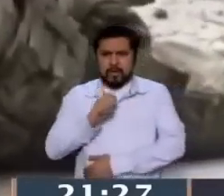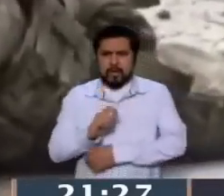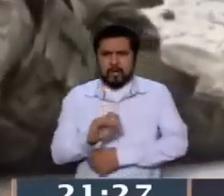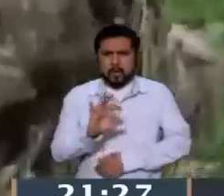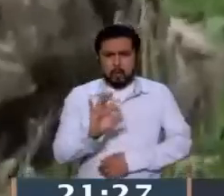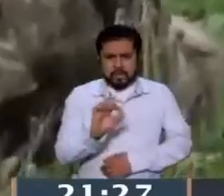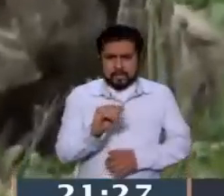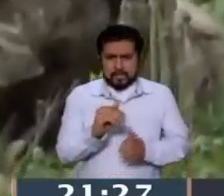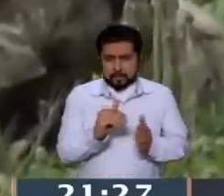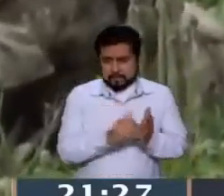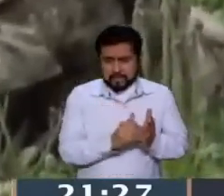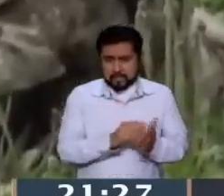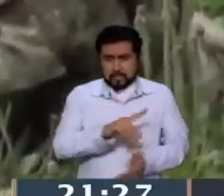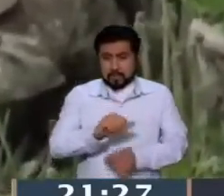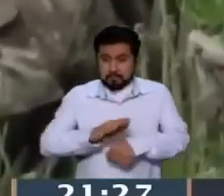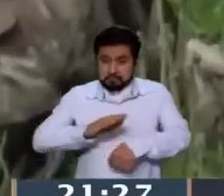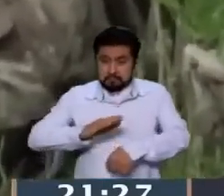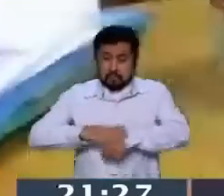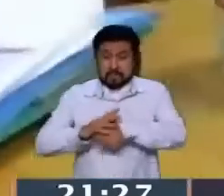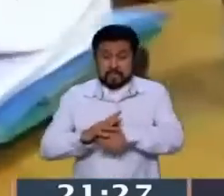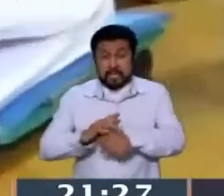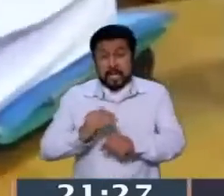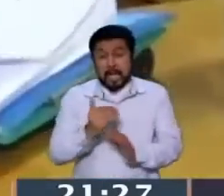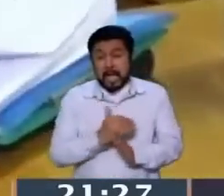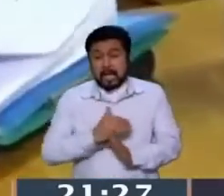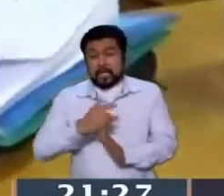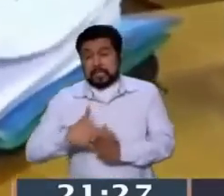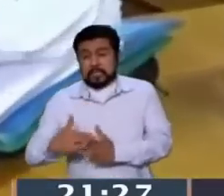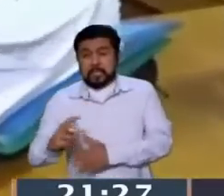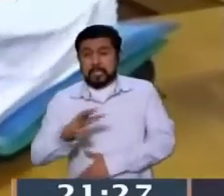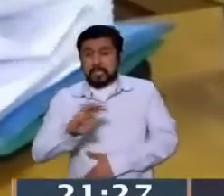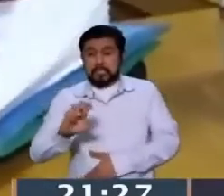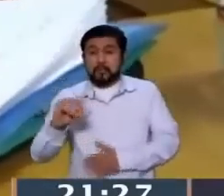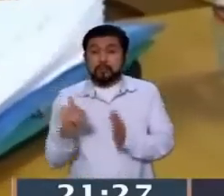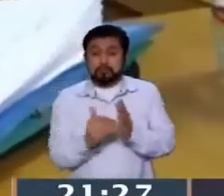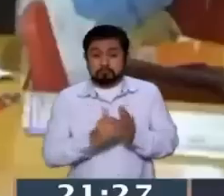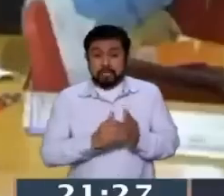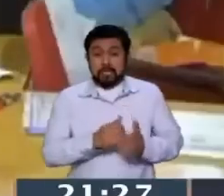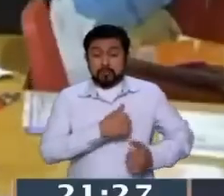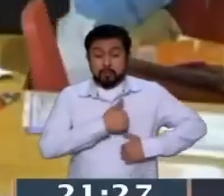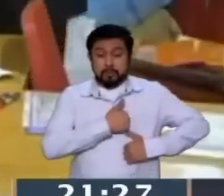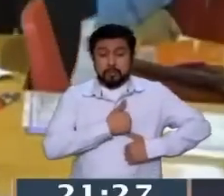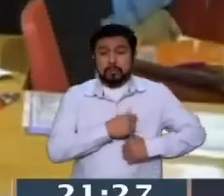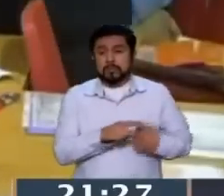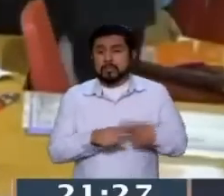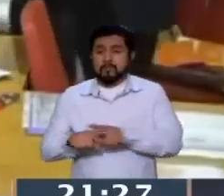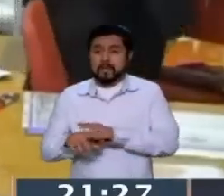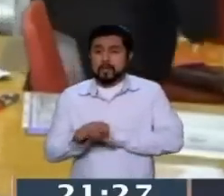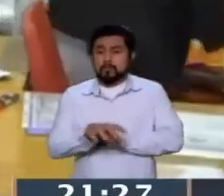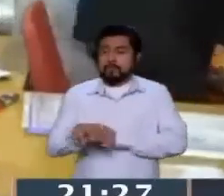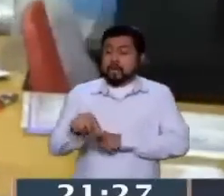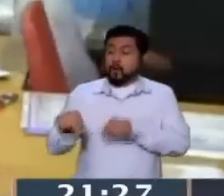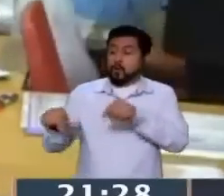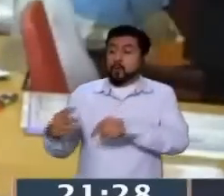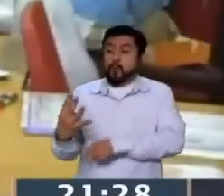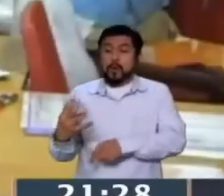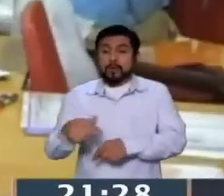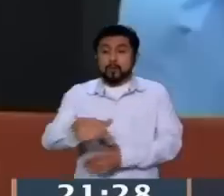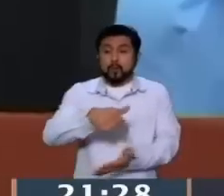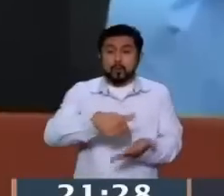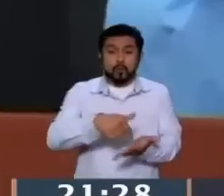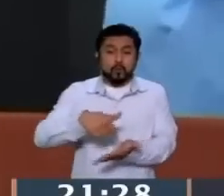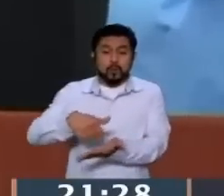de 40.000 a 300.000 soldados para septiembre del mismo año cuatro regiones de Ucrania llevaron a cabo